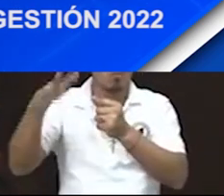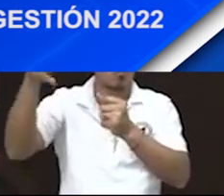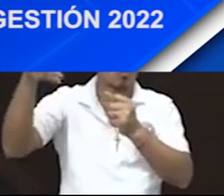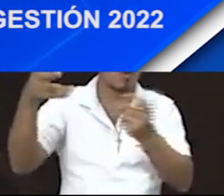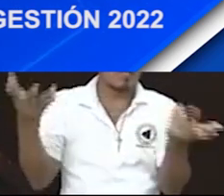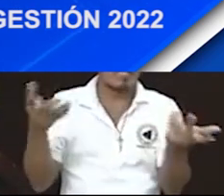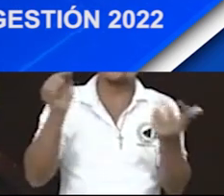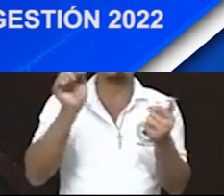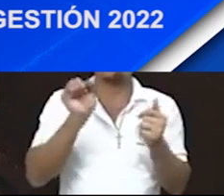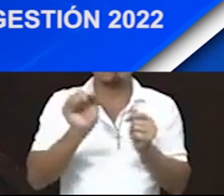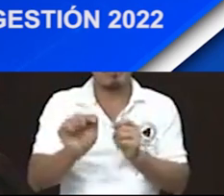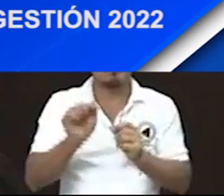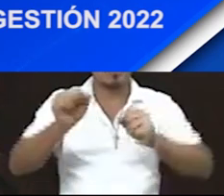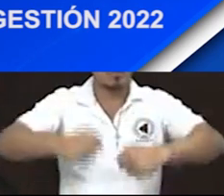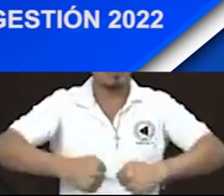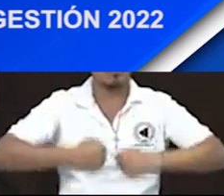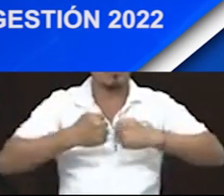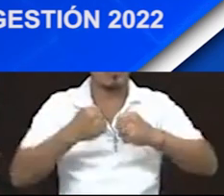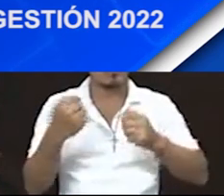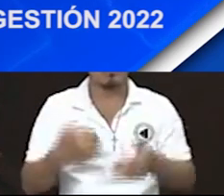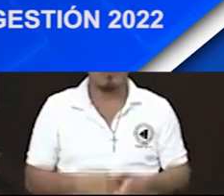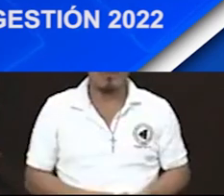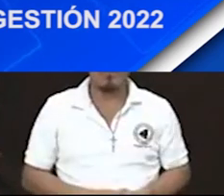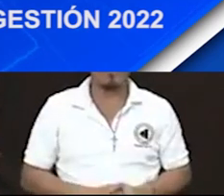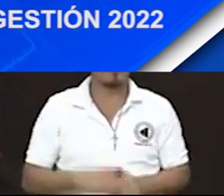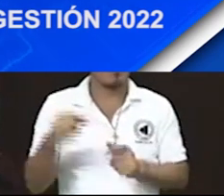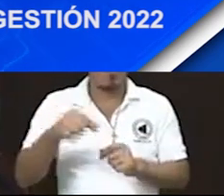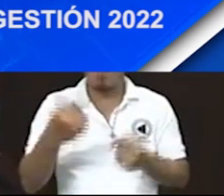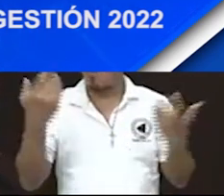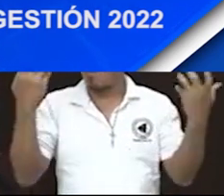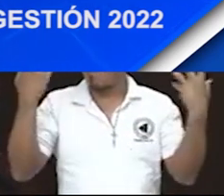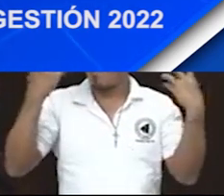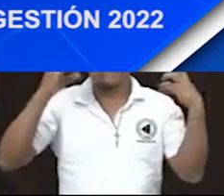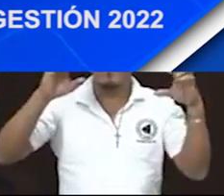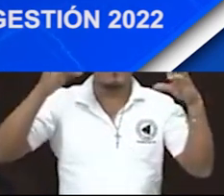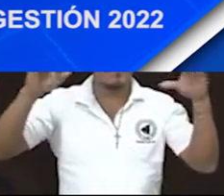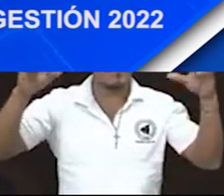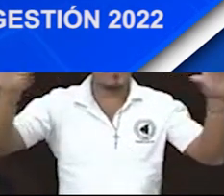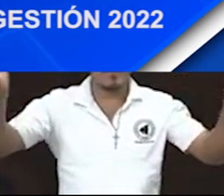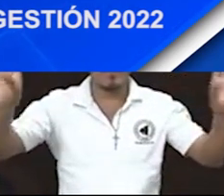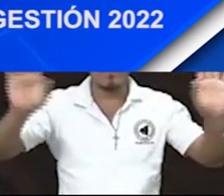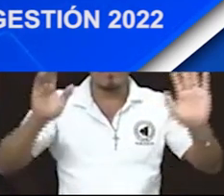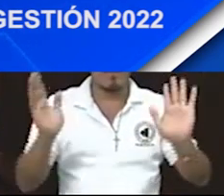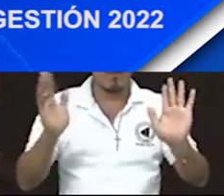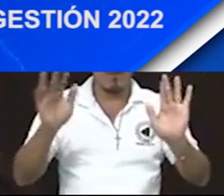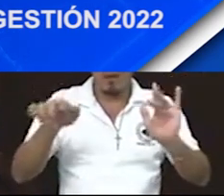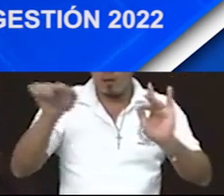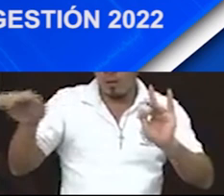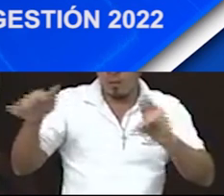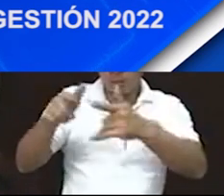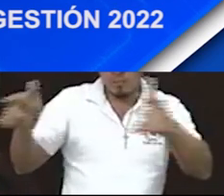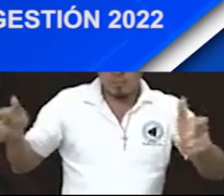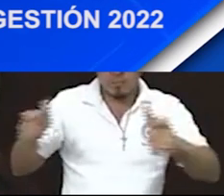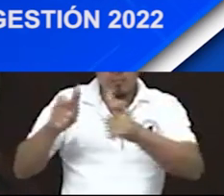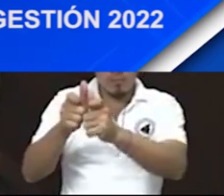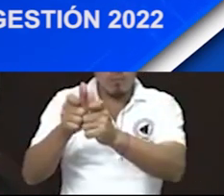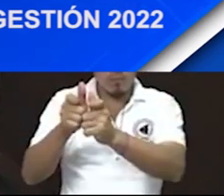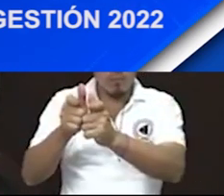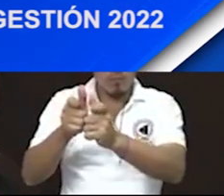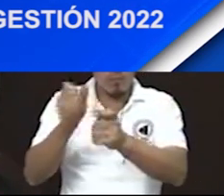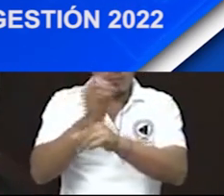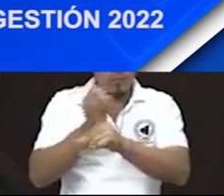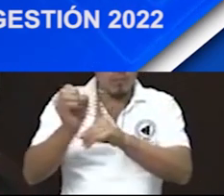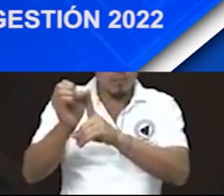ha fortalecido para detener cualquier intento del crimen organizado y demás